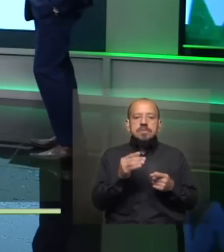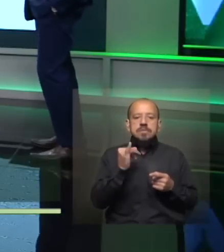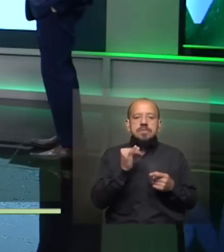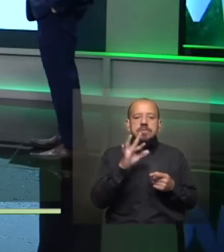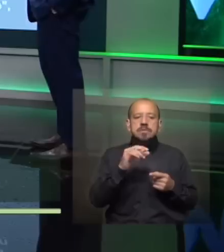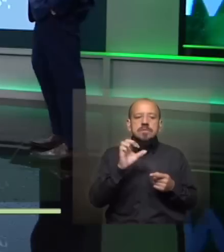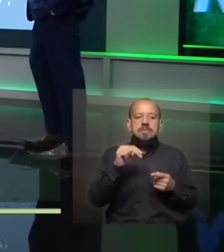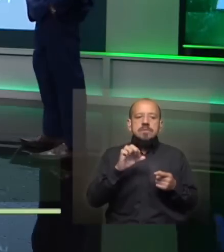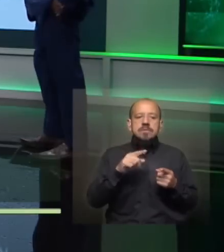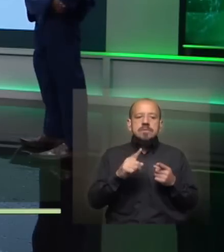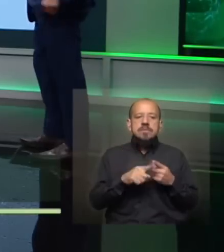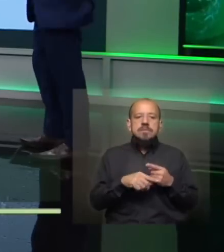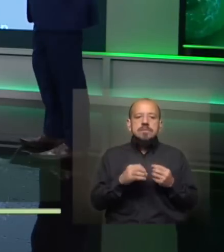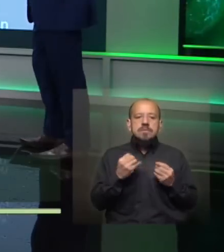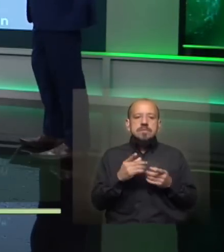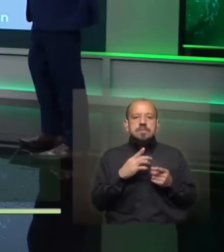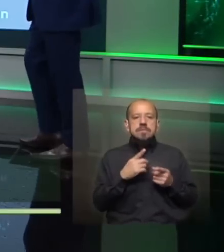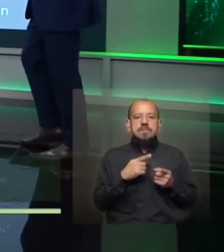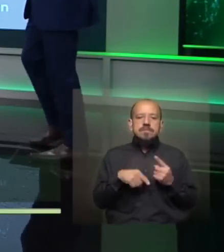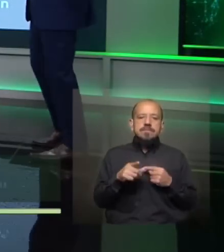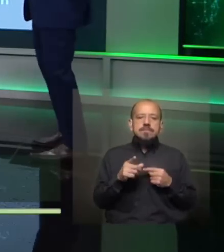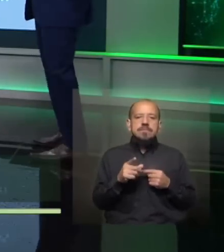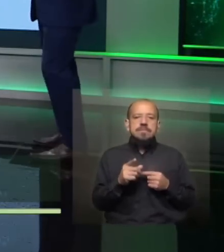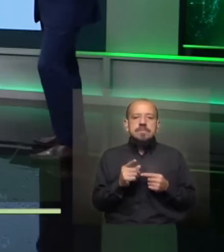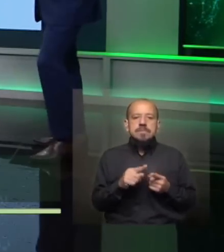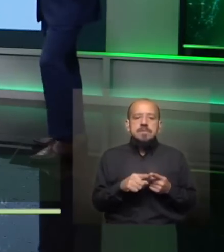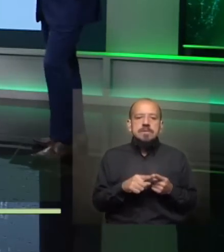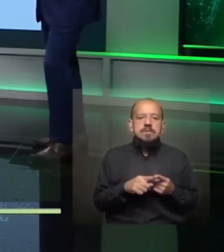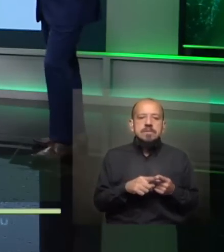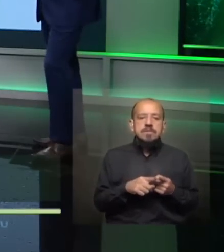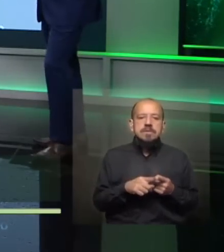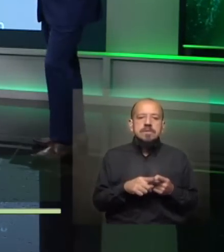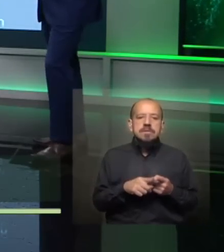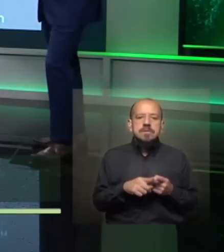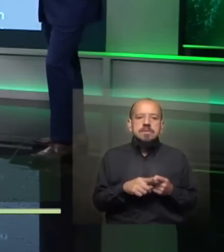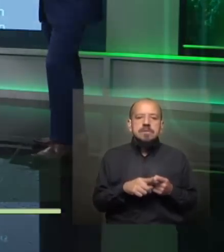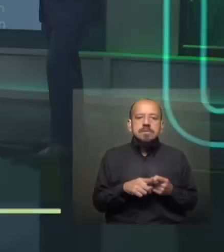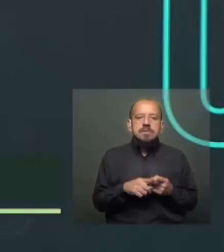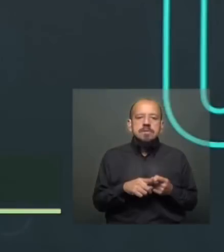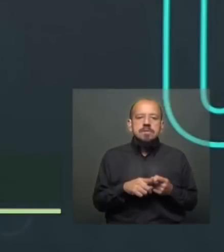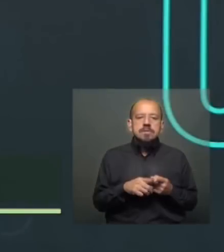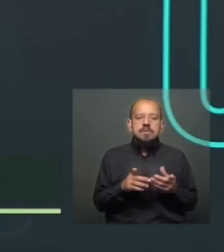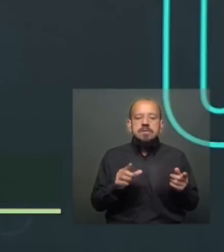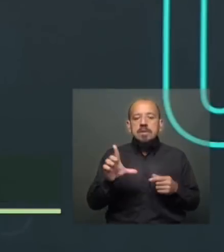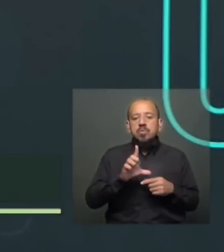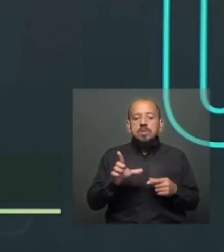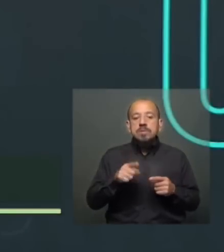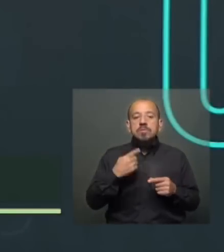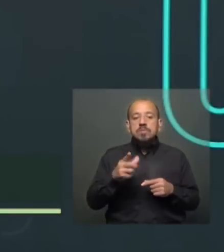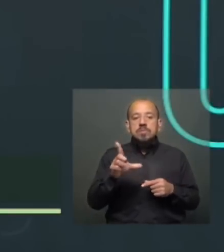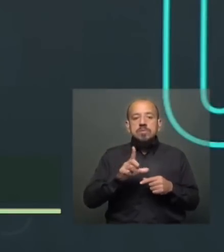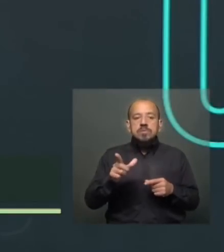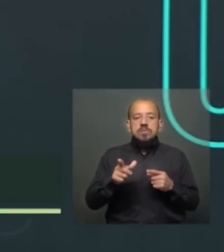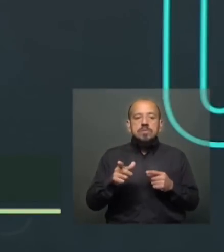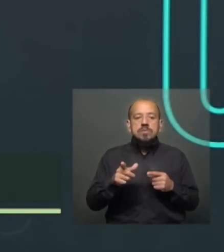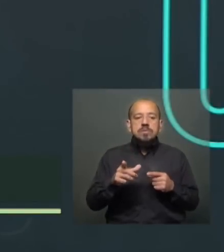Vallejo ya hablaremos de quién es y por qué está buenísimo esa pregunta preparada usted diga qué es el lunes este lunes un